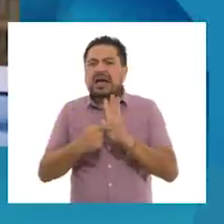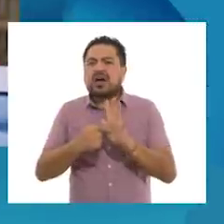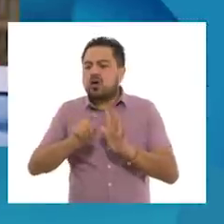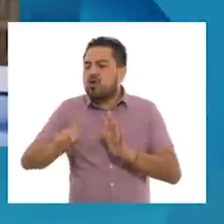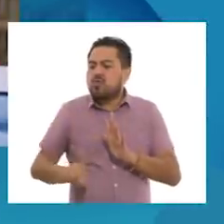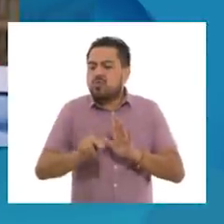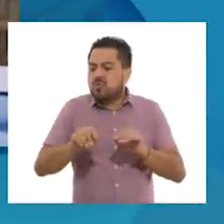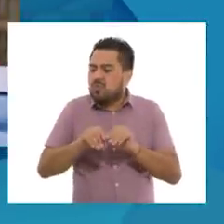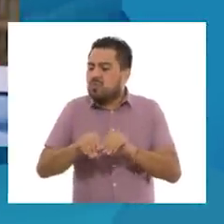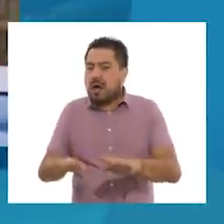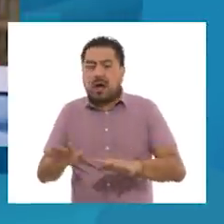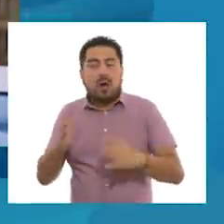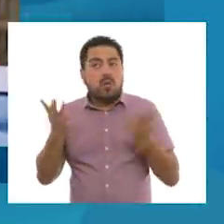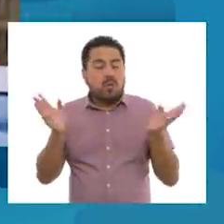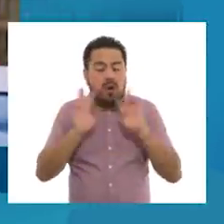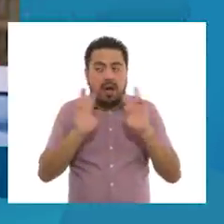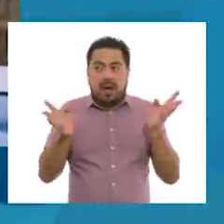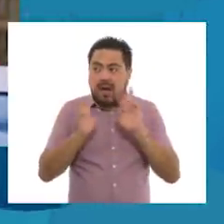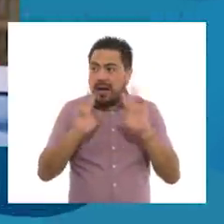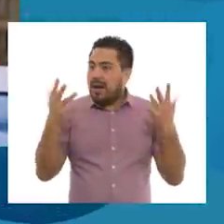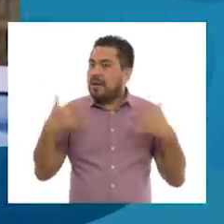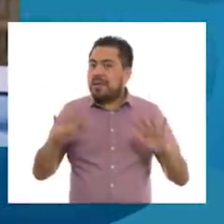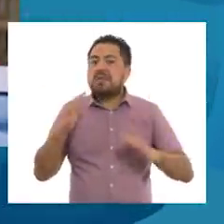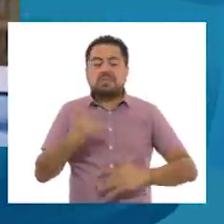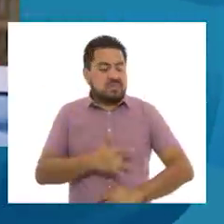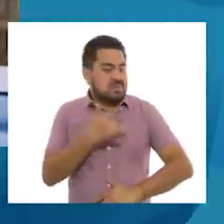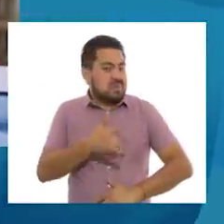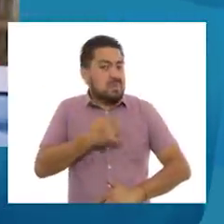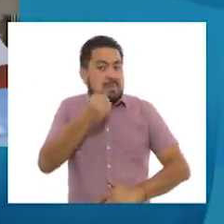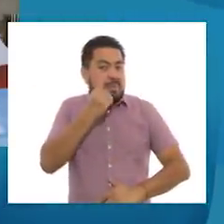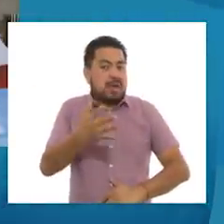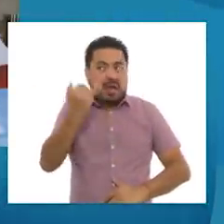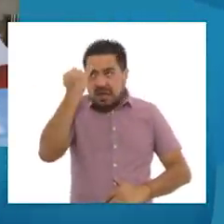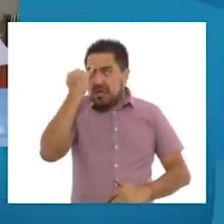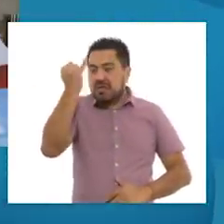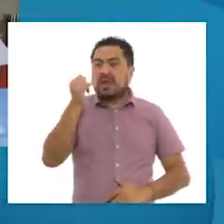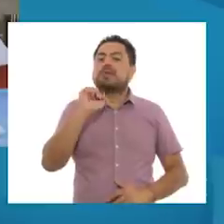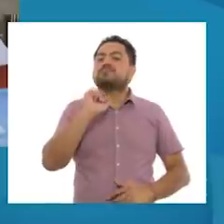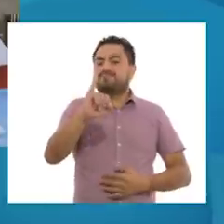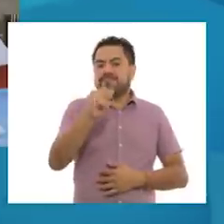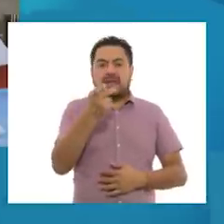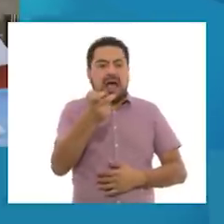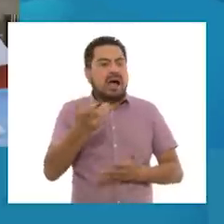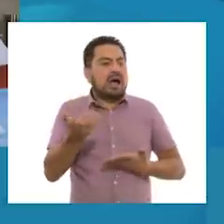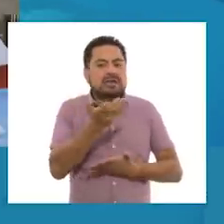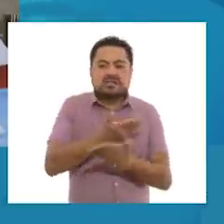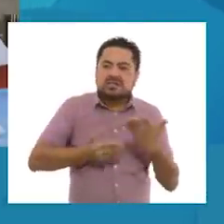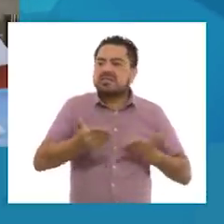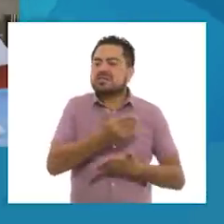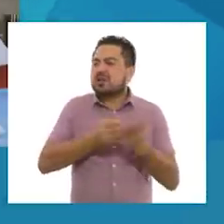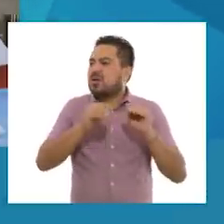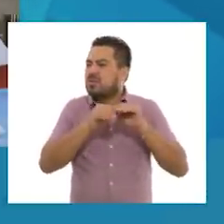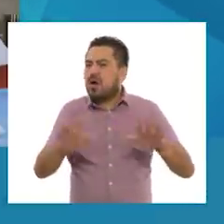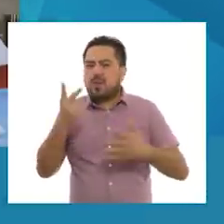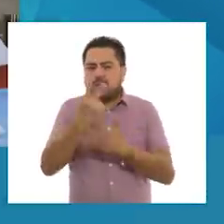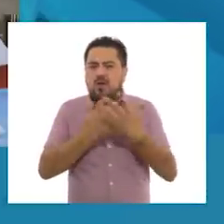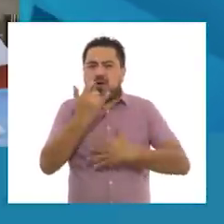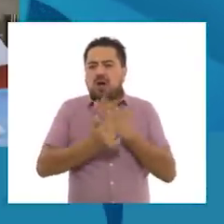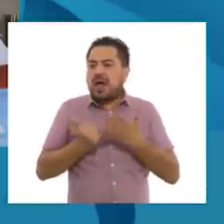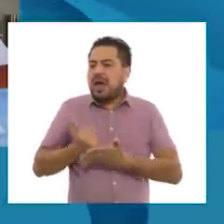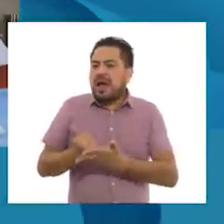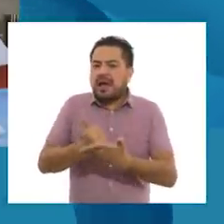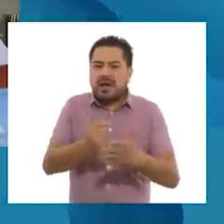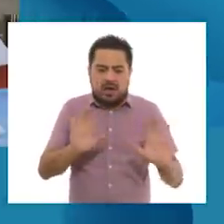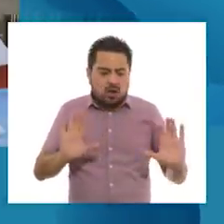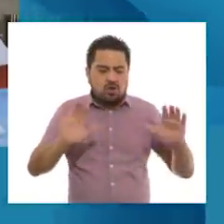pueblo. ¡Guau de perro, Carmelita! Me parece una muy buena idea. Así, compartimos con los demás nuestro proyecto y ayudamos a